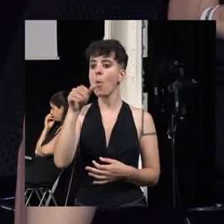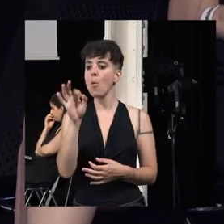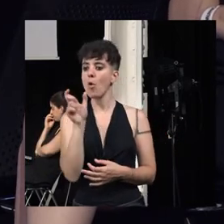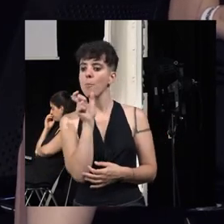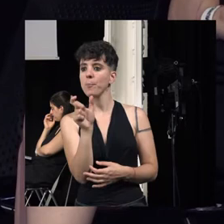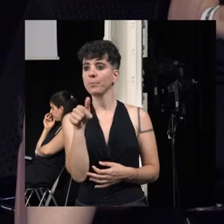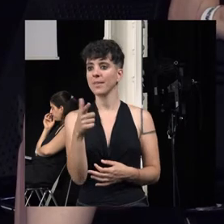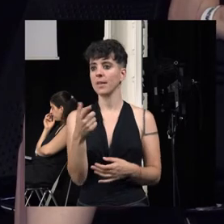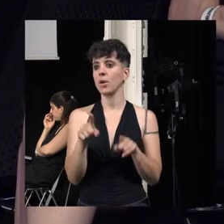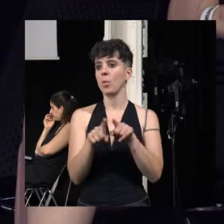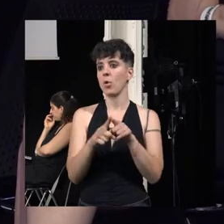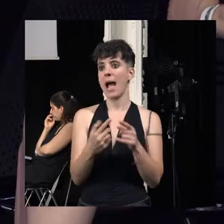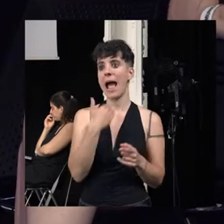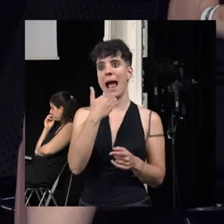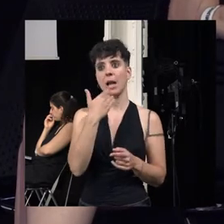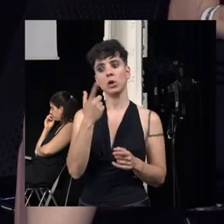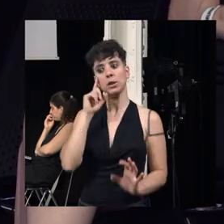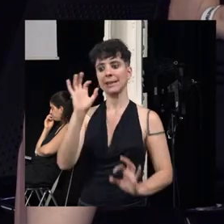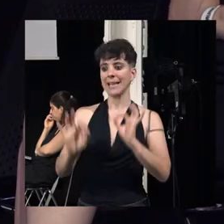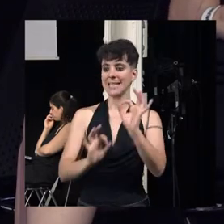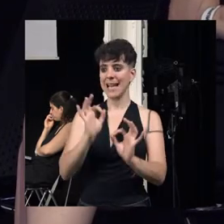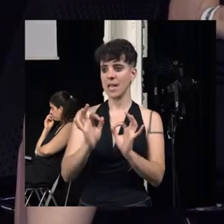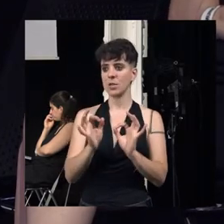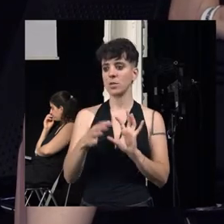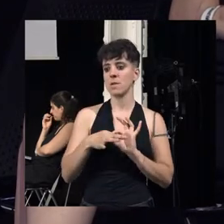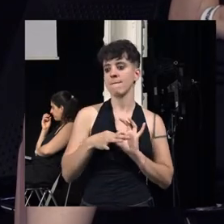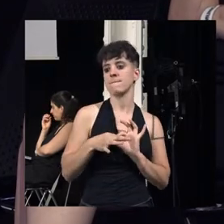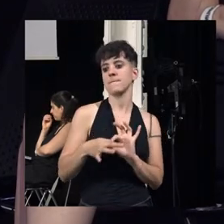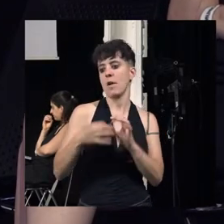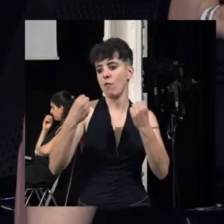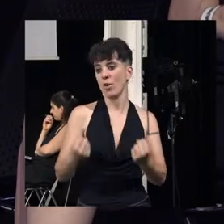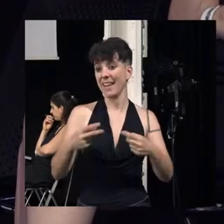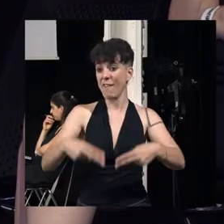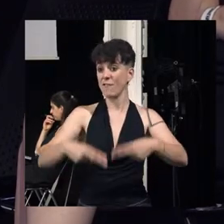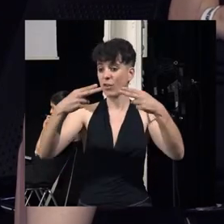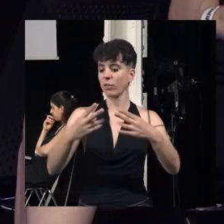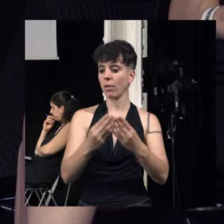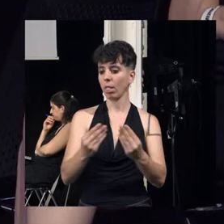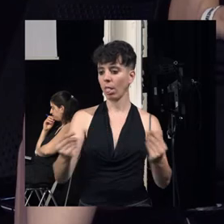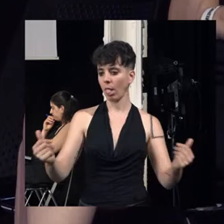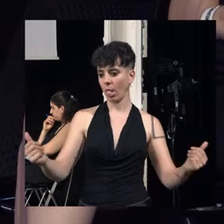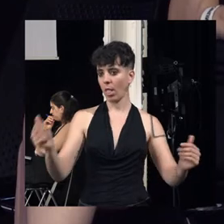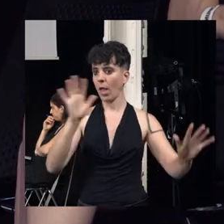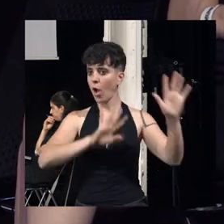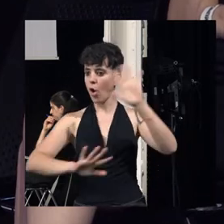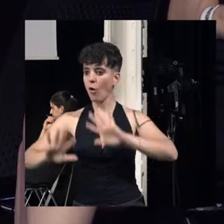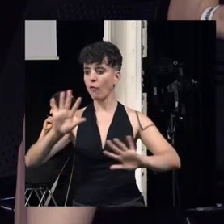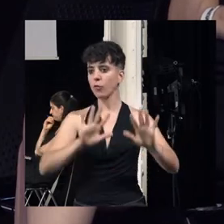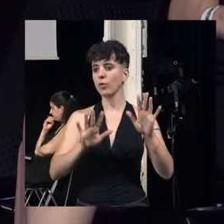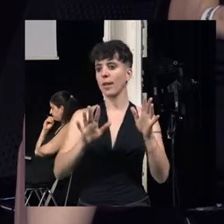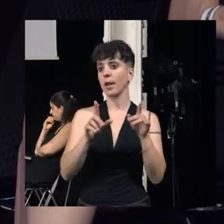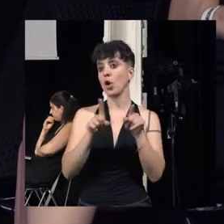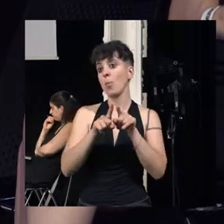empresa arriesgada y profundamente encarnada, donde las fronteras se diluyen y confunden en relaciones